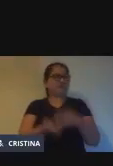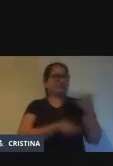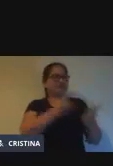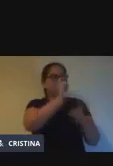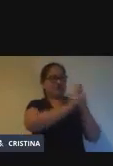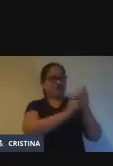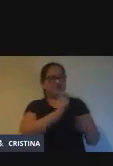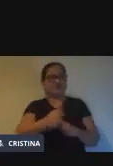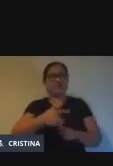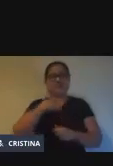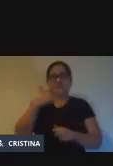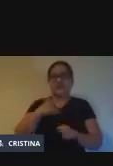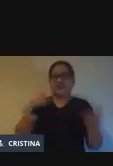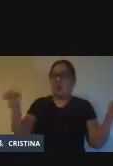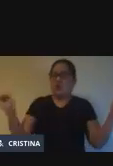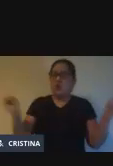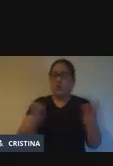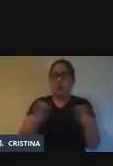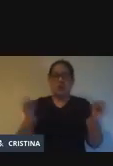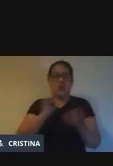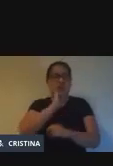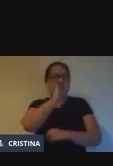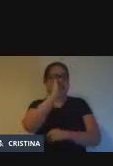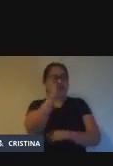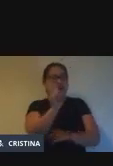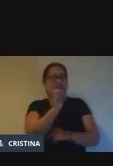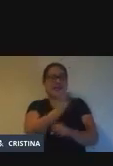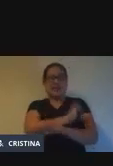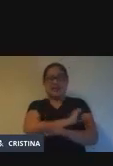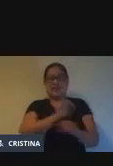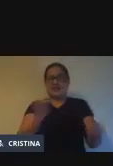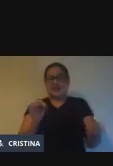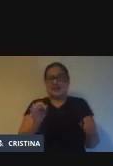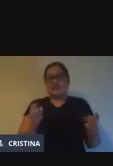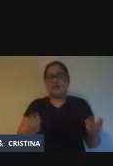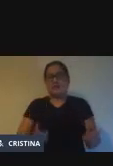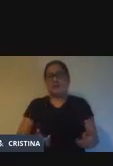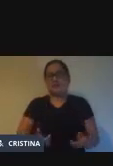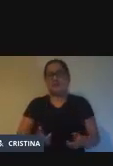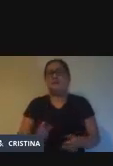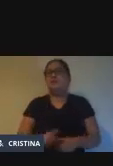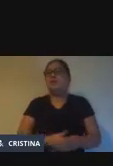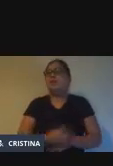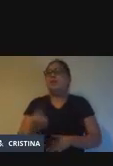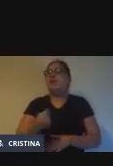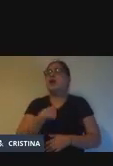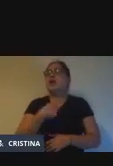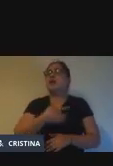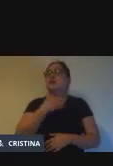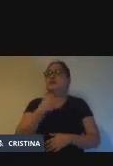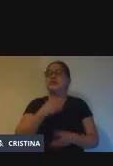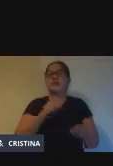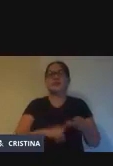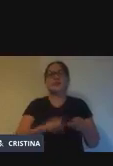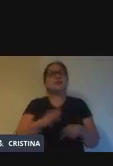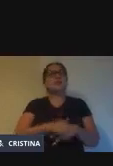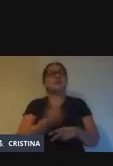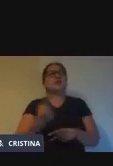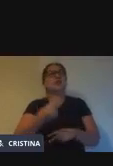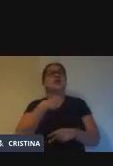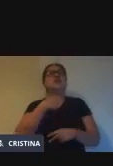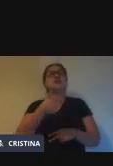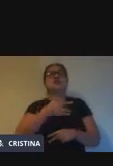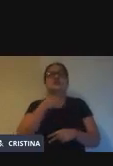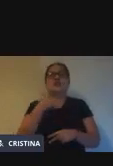ni por qué lo estoy sintiendo, ni cuál es mi autoconcepto, ni cuáles son mis